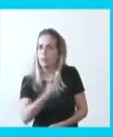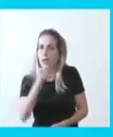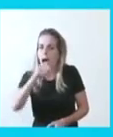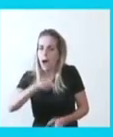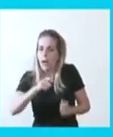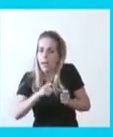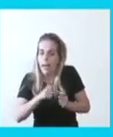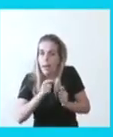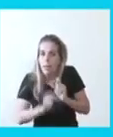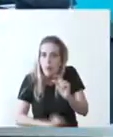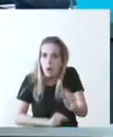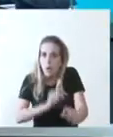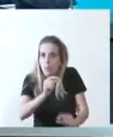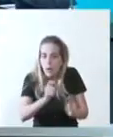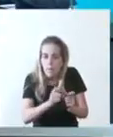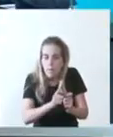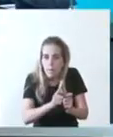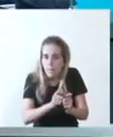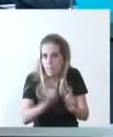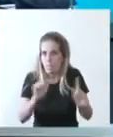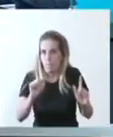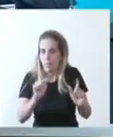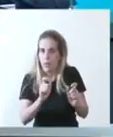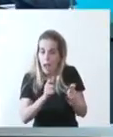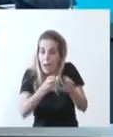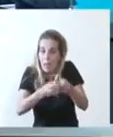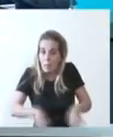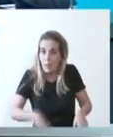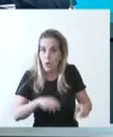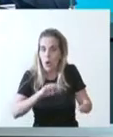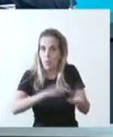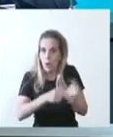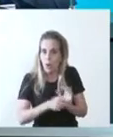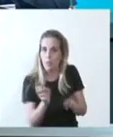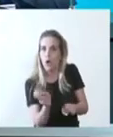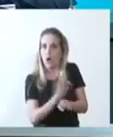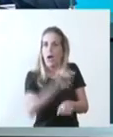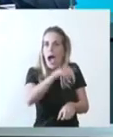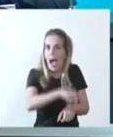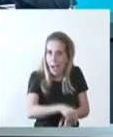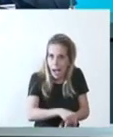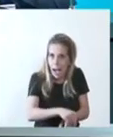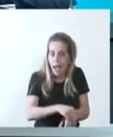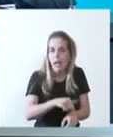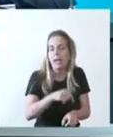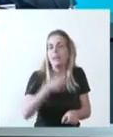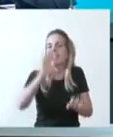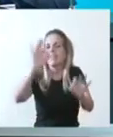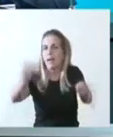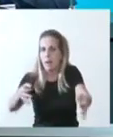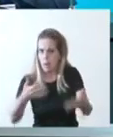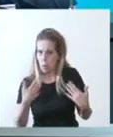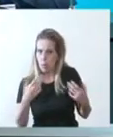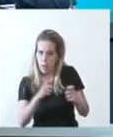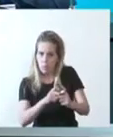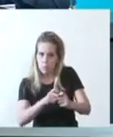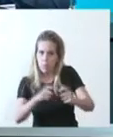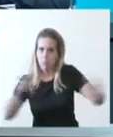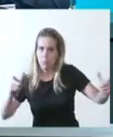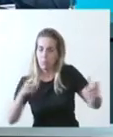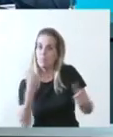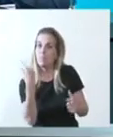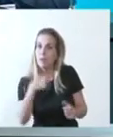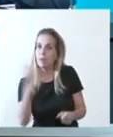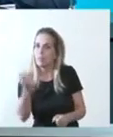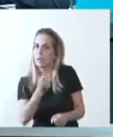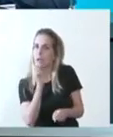vamos a evitar de que crezca. Me dicen que no es verdad, que verdad el problema va a seguir, pero lo que sí podemos evitar es que el